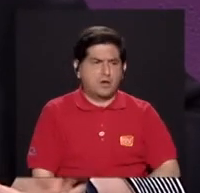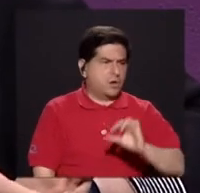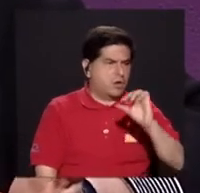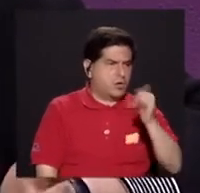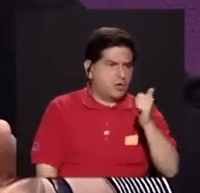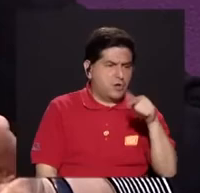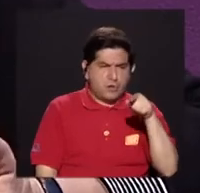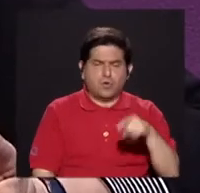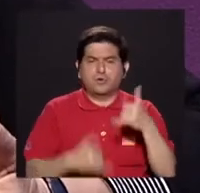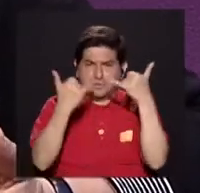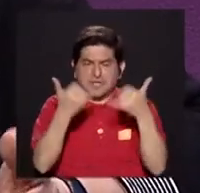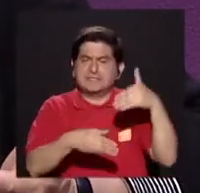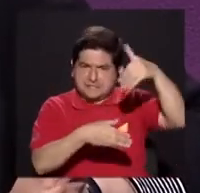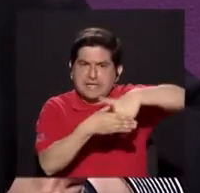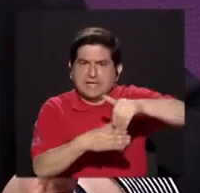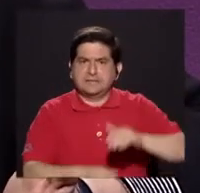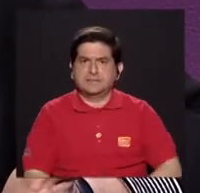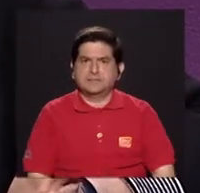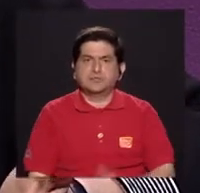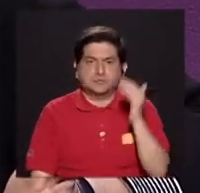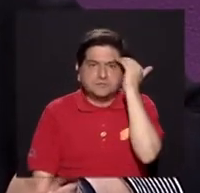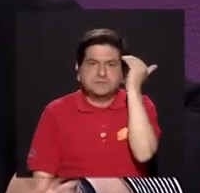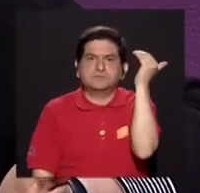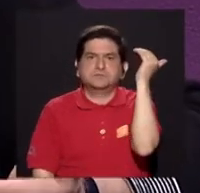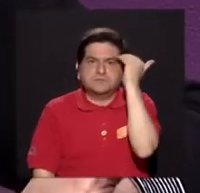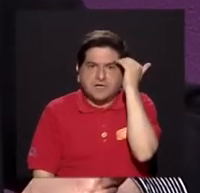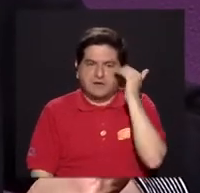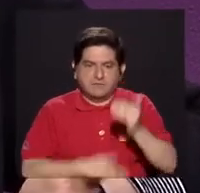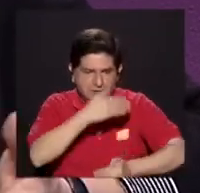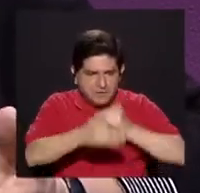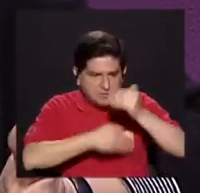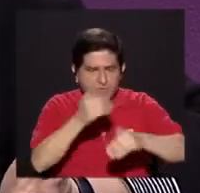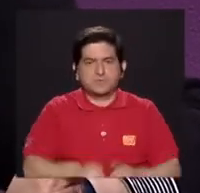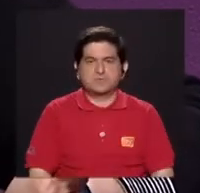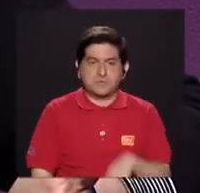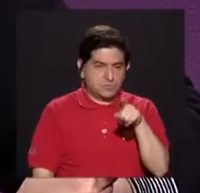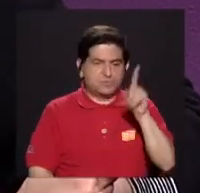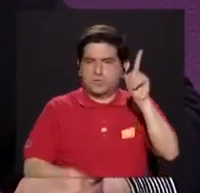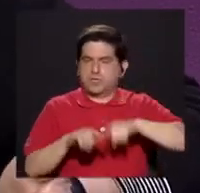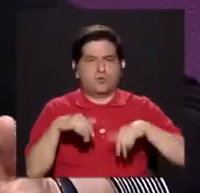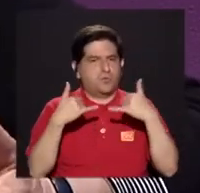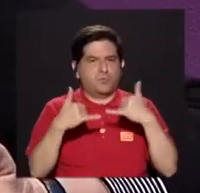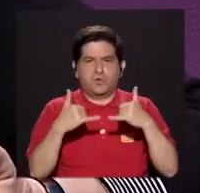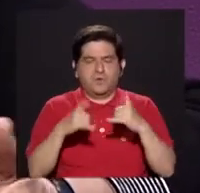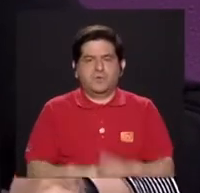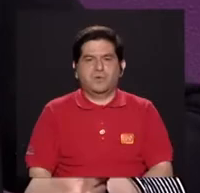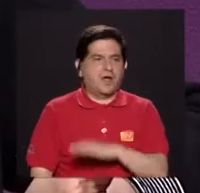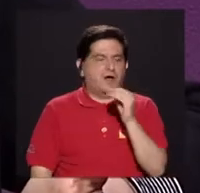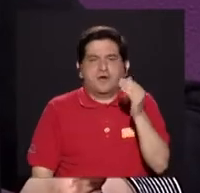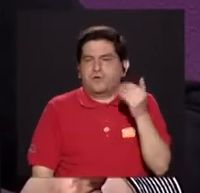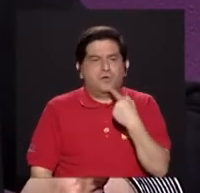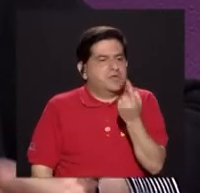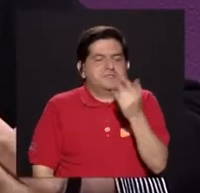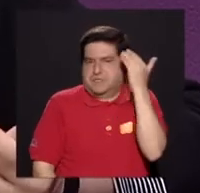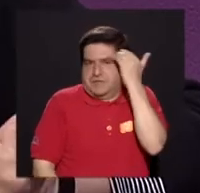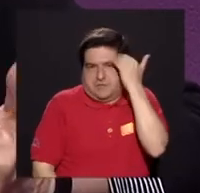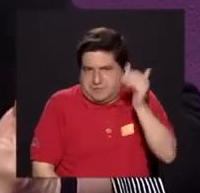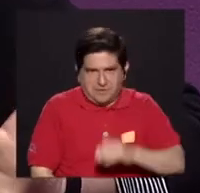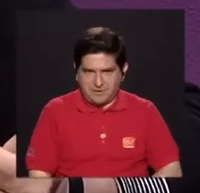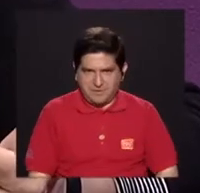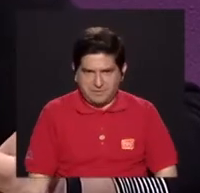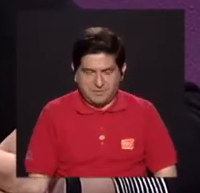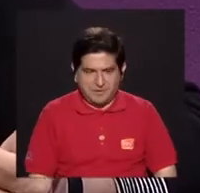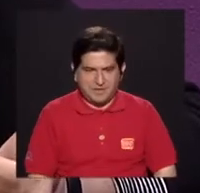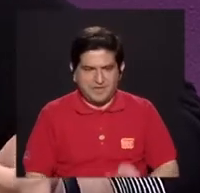de ellas estando allá ahí adentro, y ya sabiendo un poco esto, pues digo, porque si estás allí no puedes jugar de ingenua, sí. ¿Verdad? Entonces resulta que yo creo que